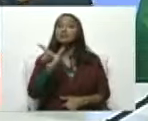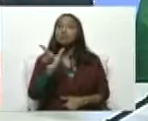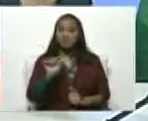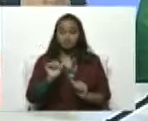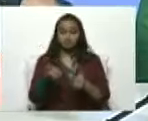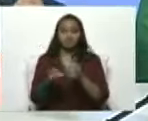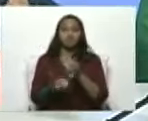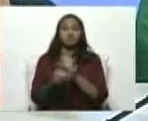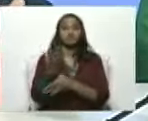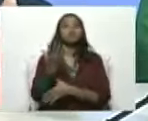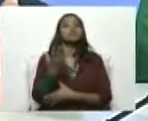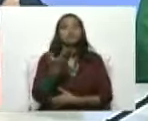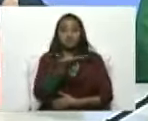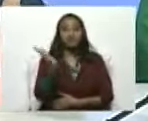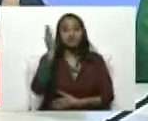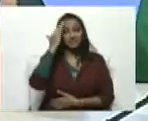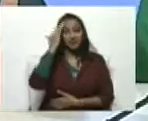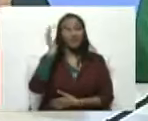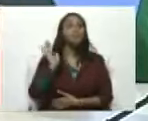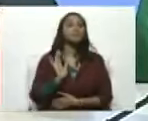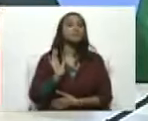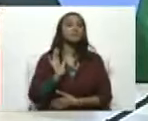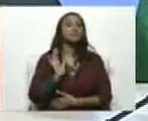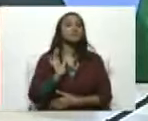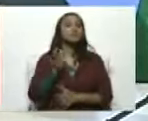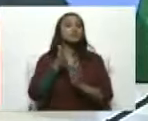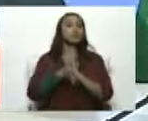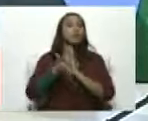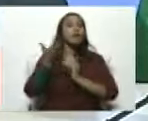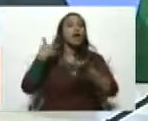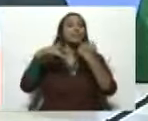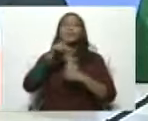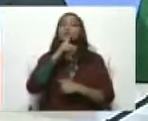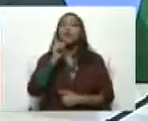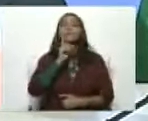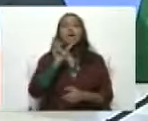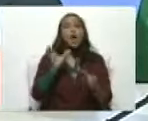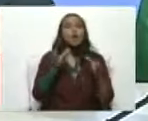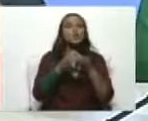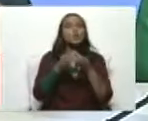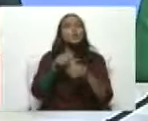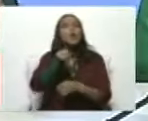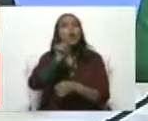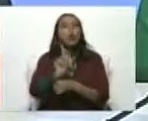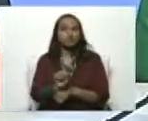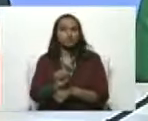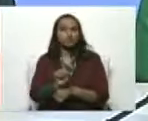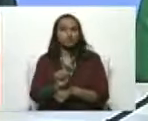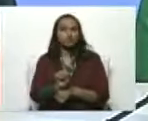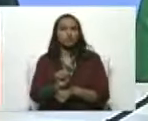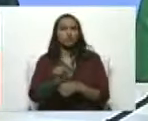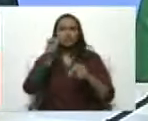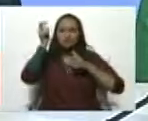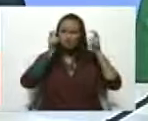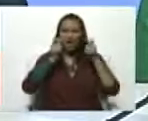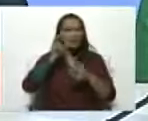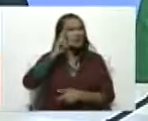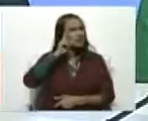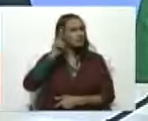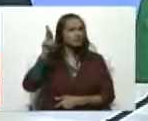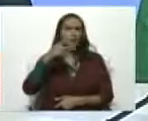se habló, saben los compañeros del Gran Polo Patriótico, que se hablaba de partido único. Y el comandante Chávez en una reflexión dijo, no puede ser